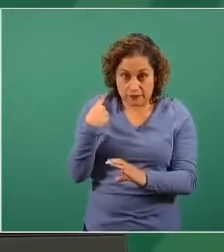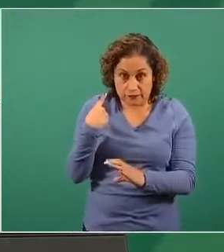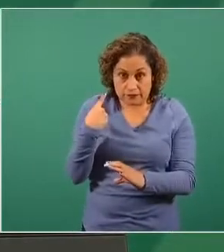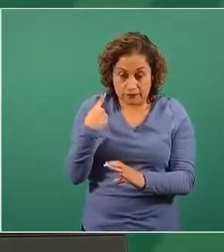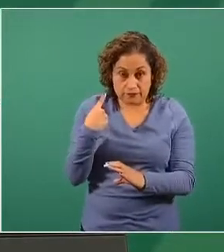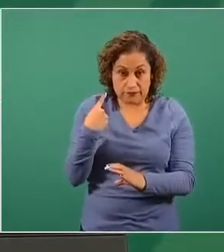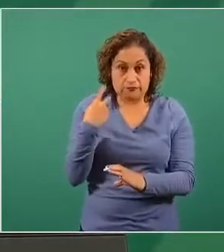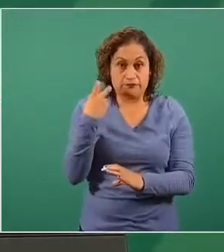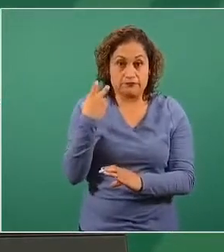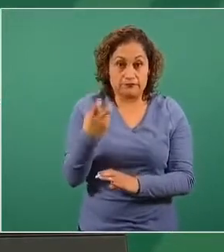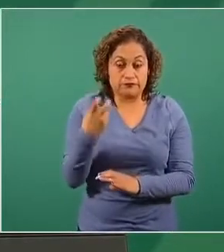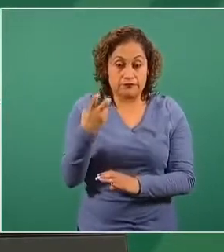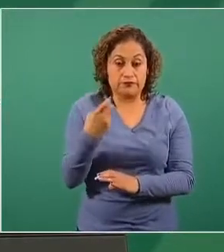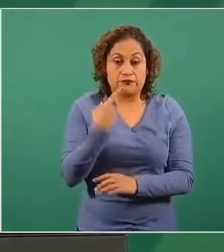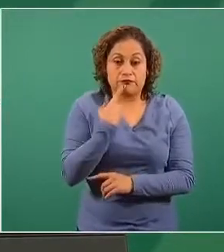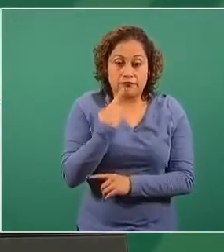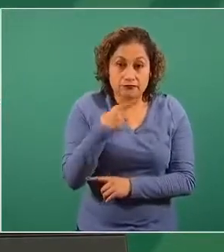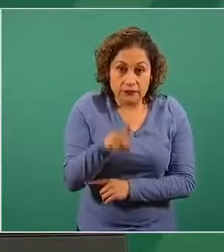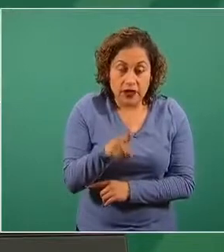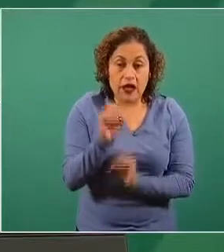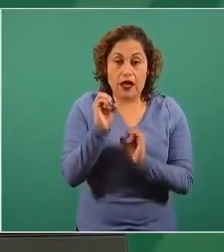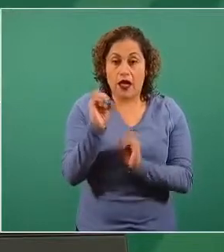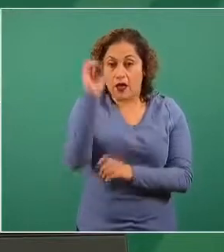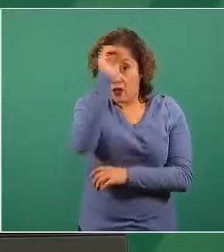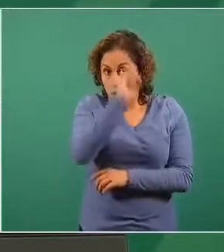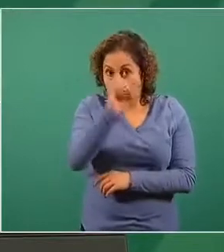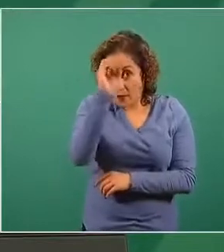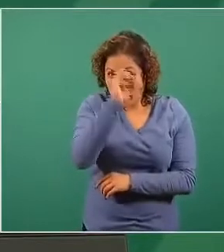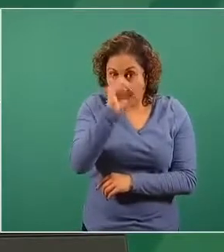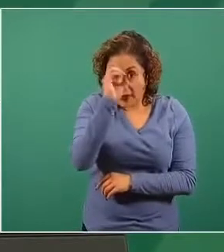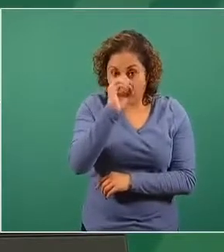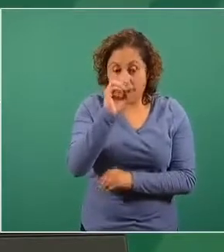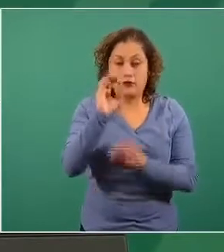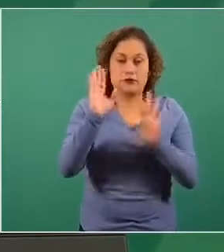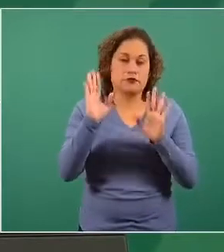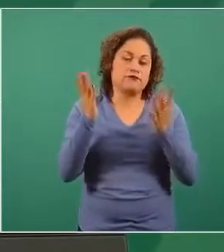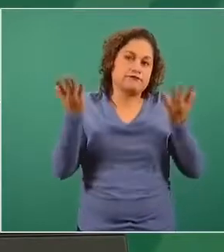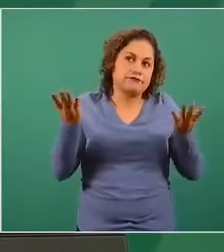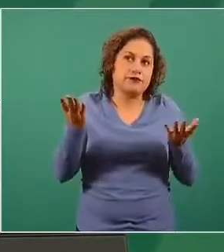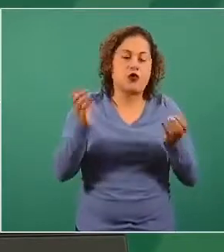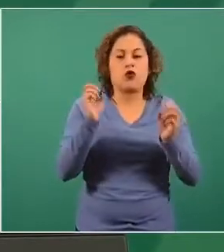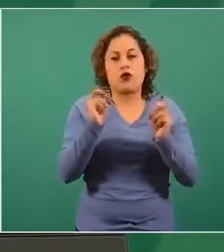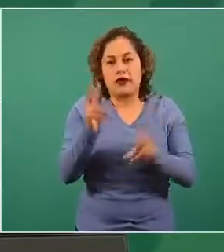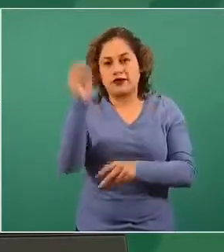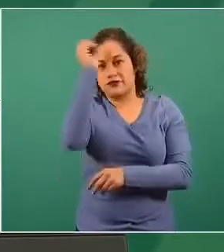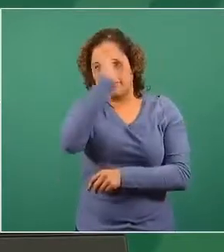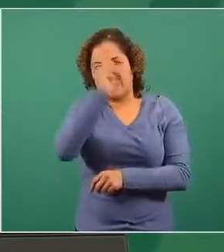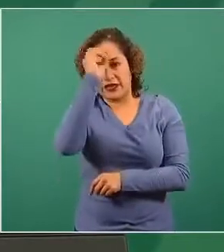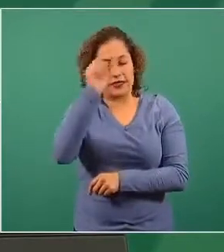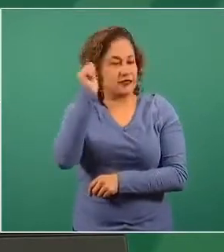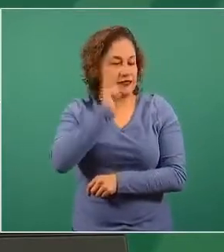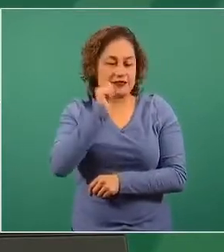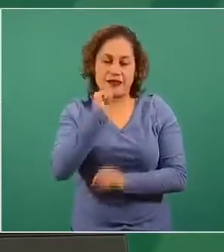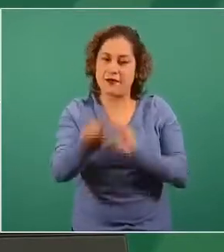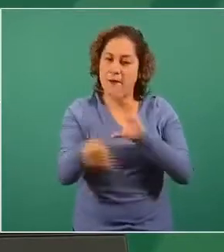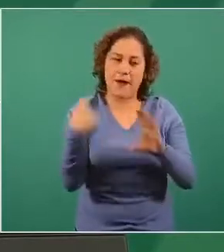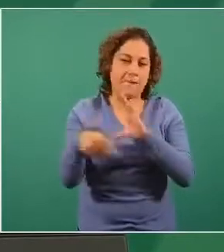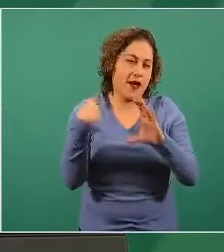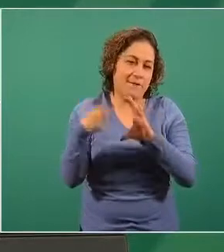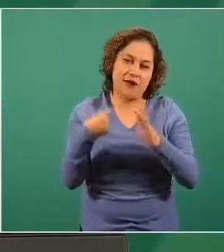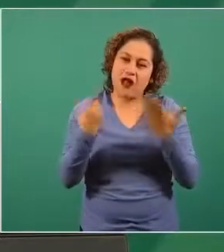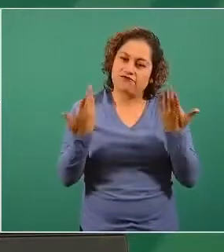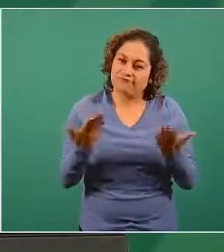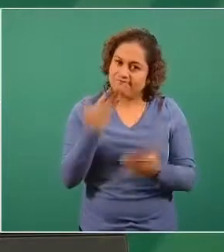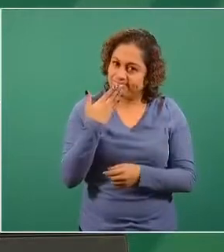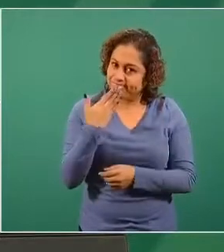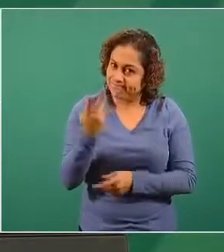alguna queja, sugerencia, las sugerencias siempre son muy útiles, esas mándelas sin problema,